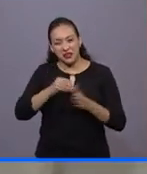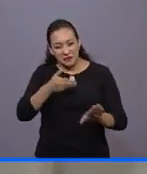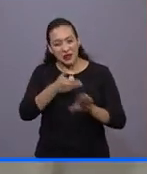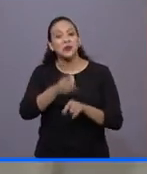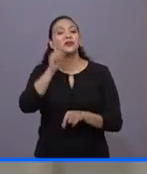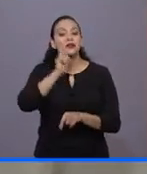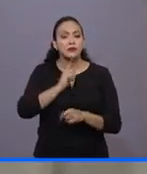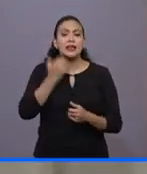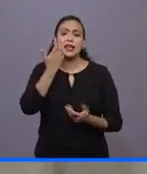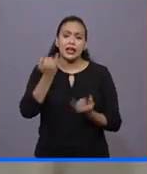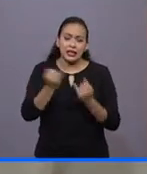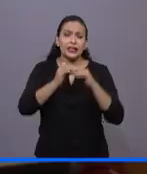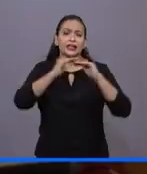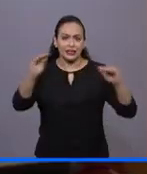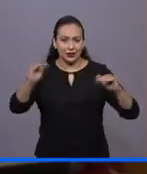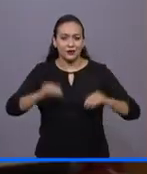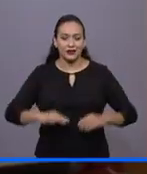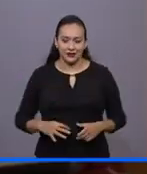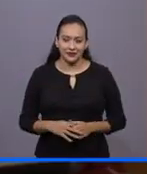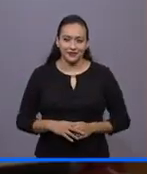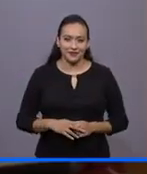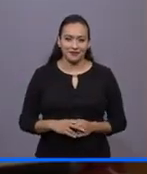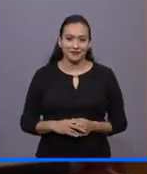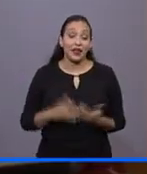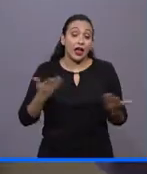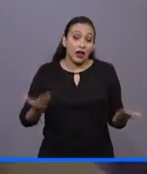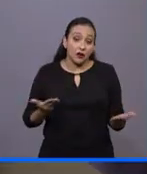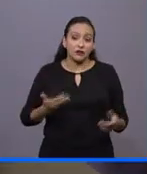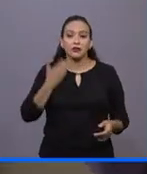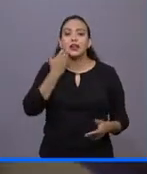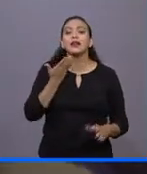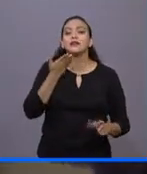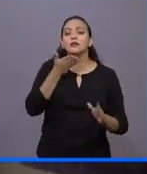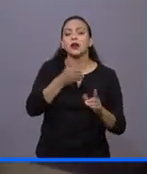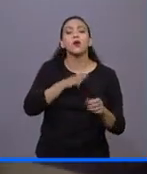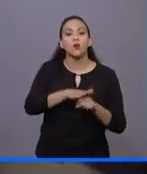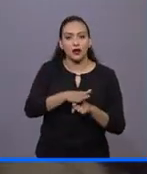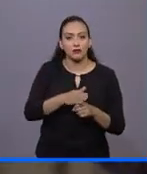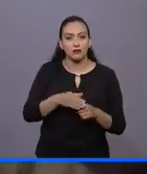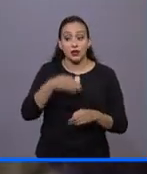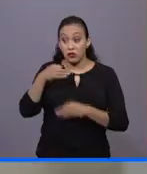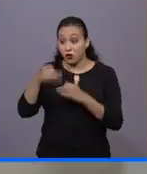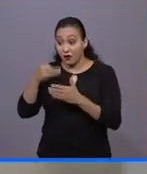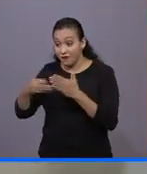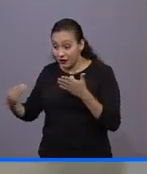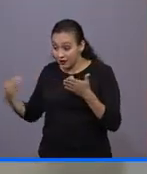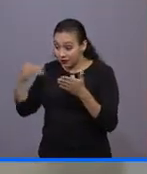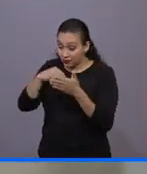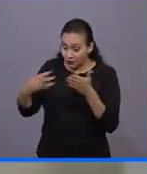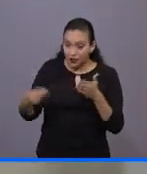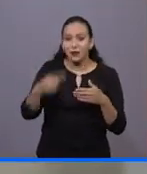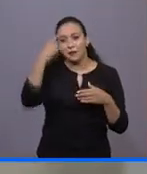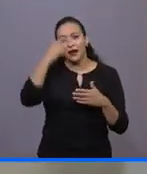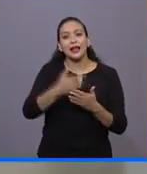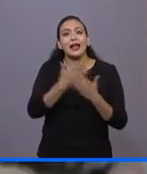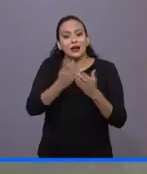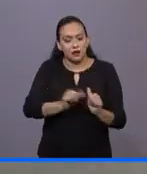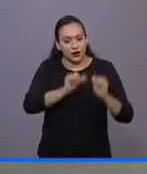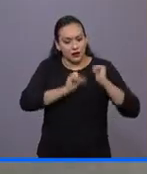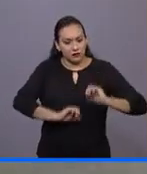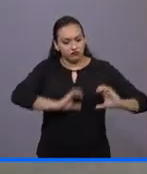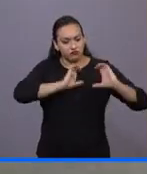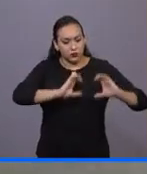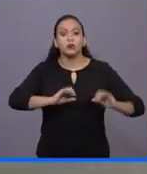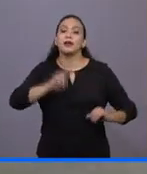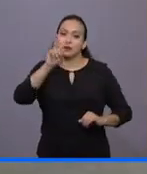juntas, igualitarias y sostenibles. Además, se pretende establecer todo lo que falta para que las sociedades del cuidado sean una realidad, lo